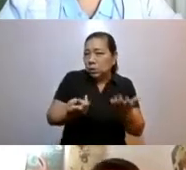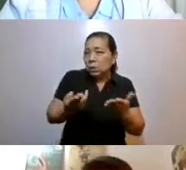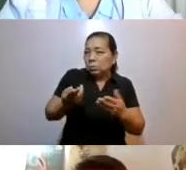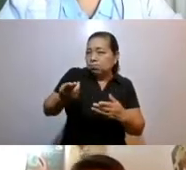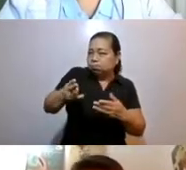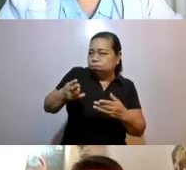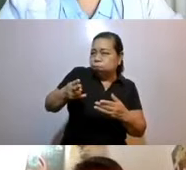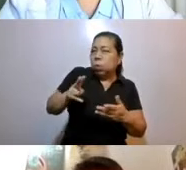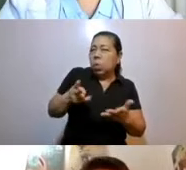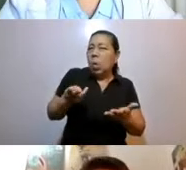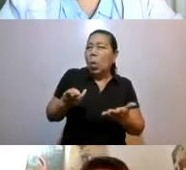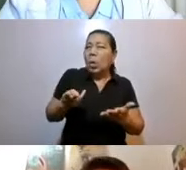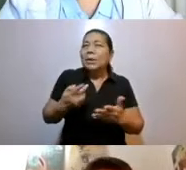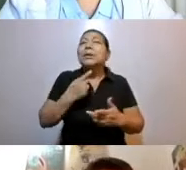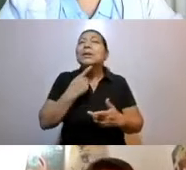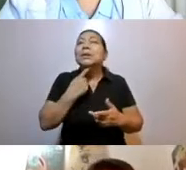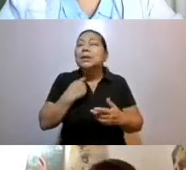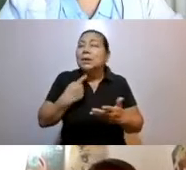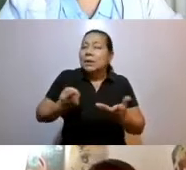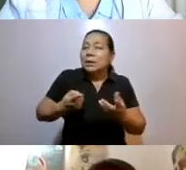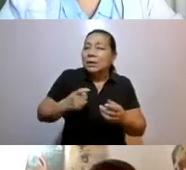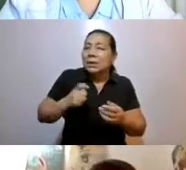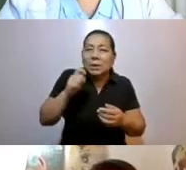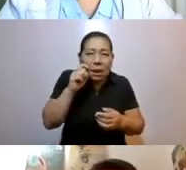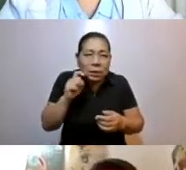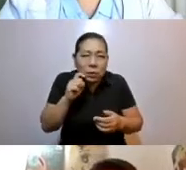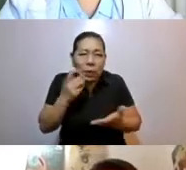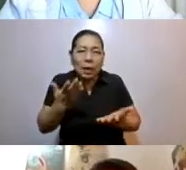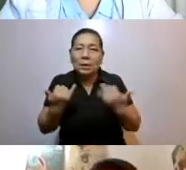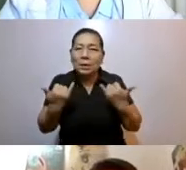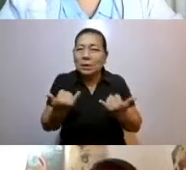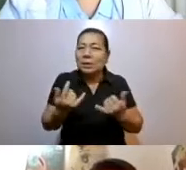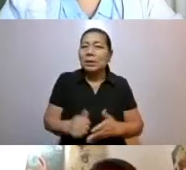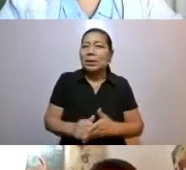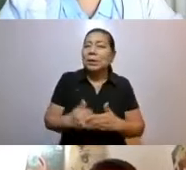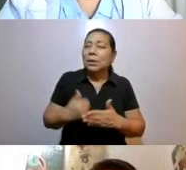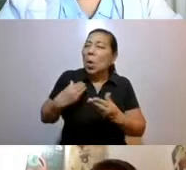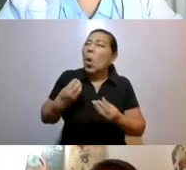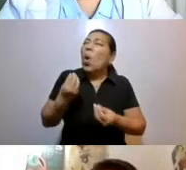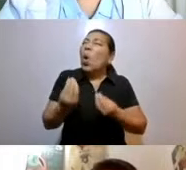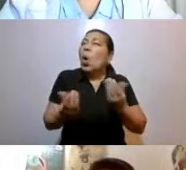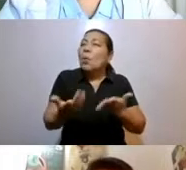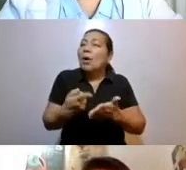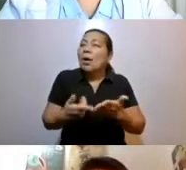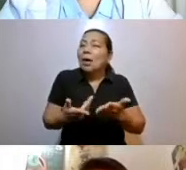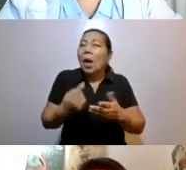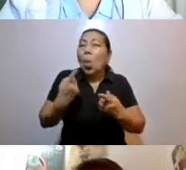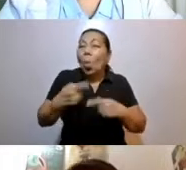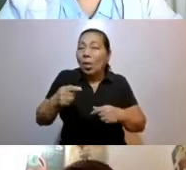aumento en cuanto a la excitación, ¿no? Y esto va a producir lo que es la